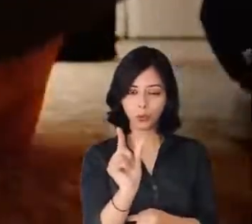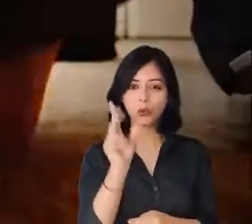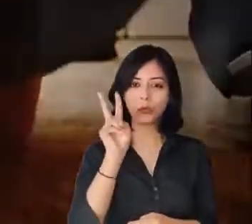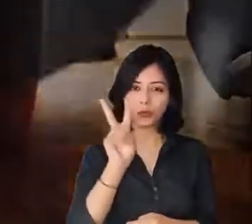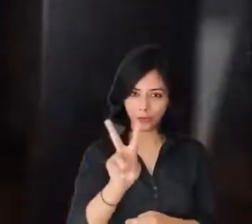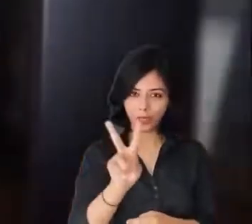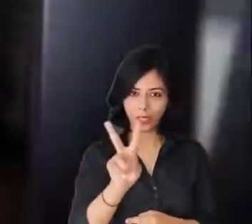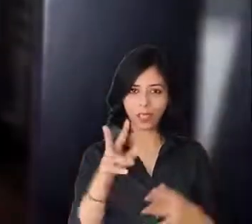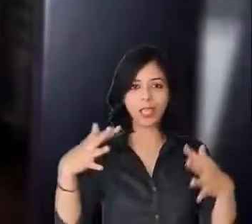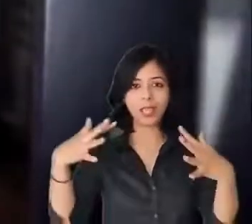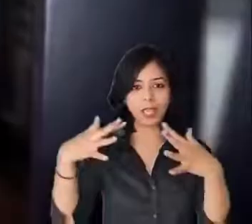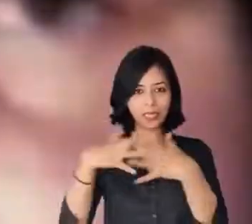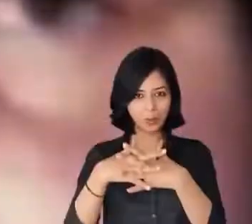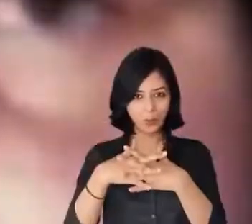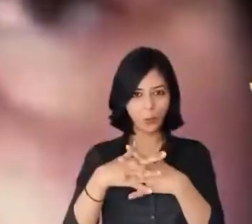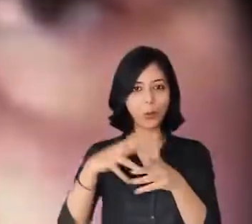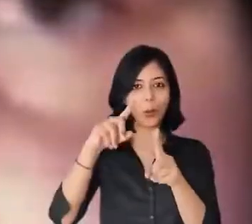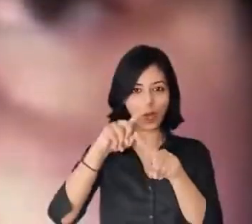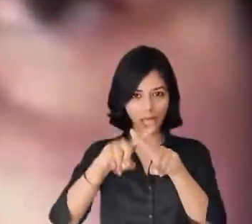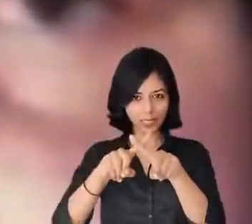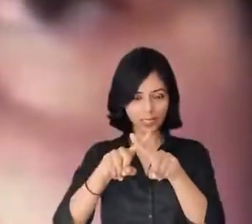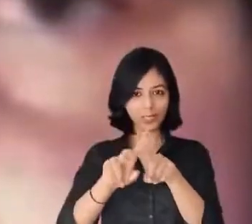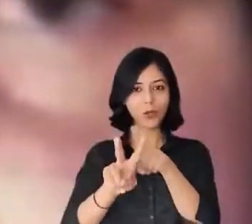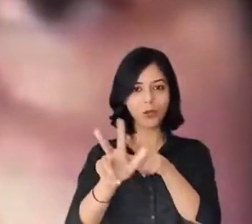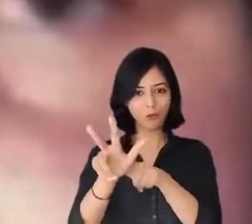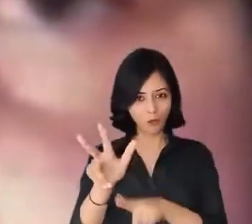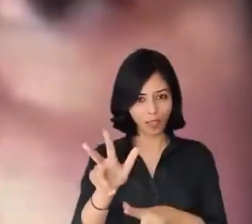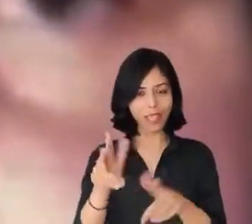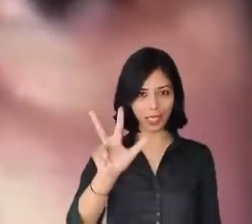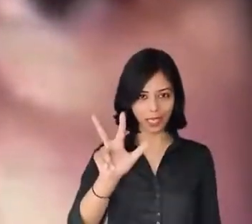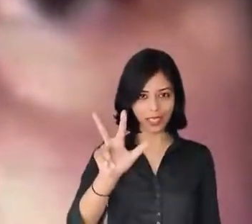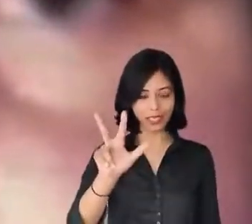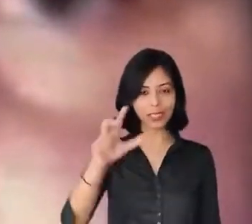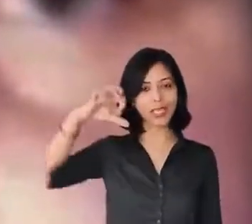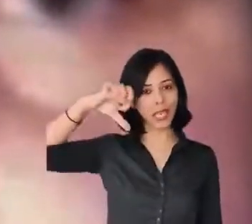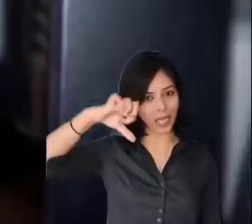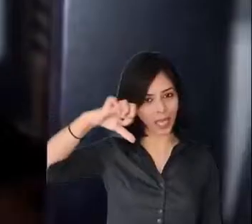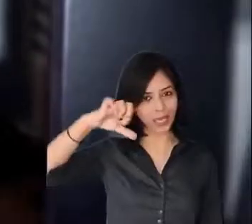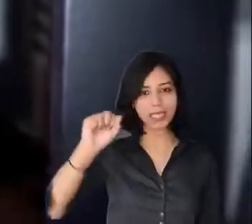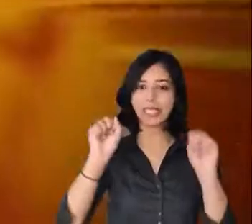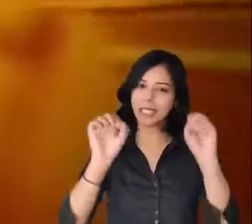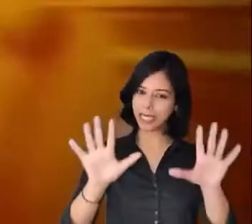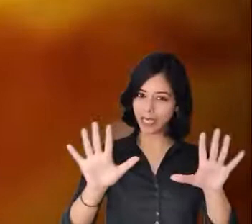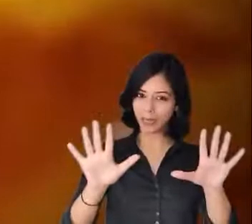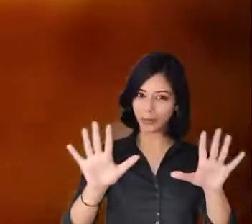Según Paxton, su tía Charlene, de 29 años, lo había ayudado a deshacerse del cuerpo de Robin.